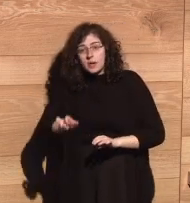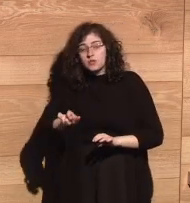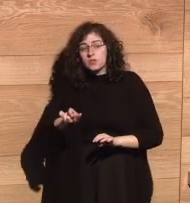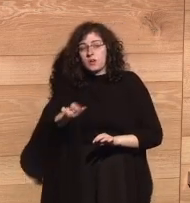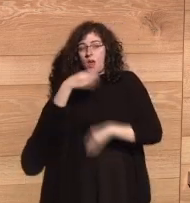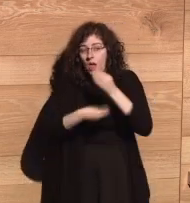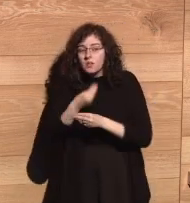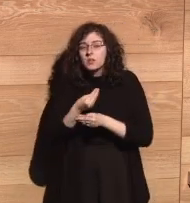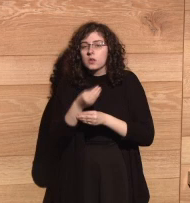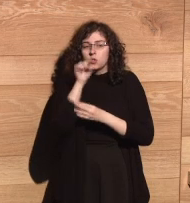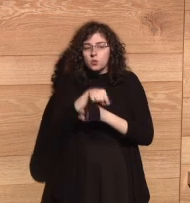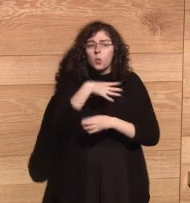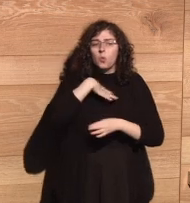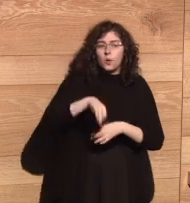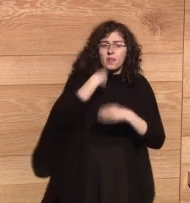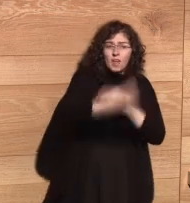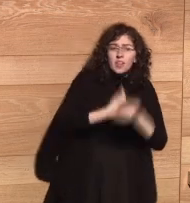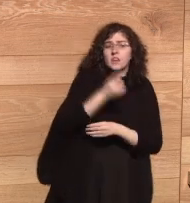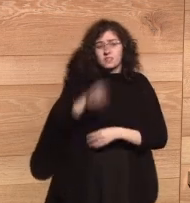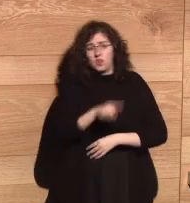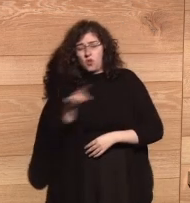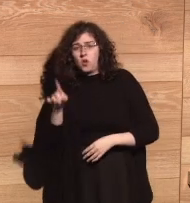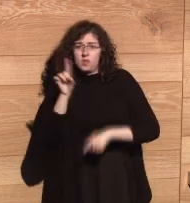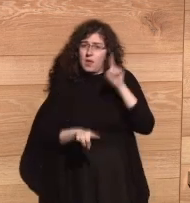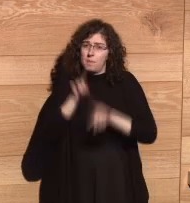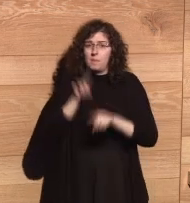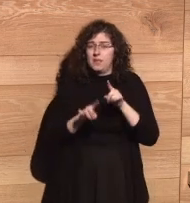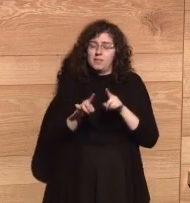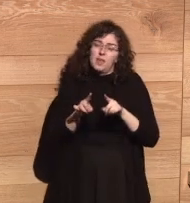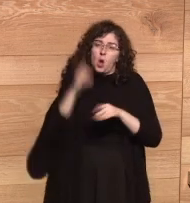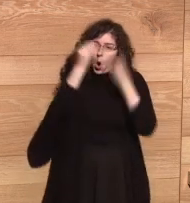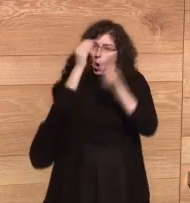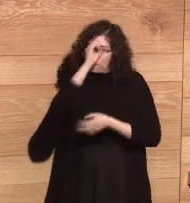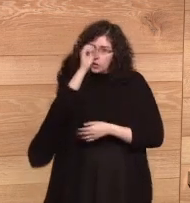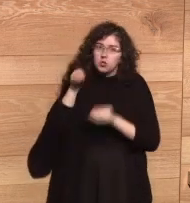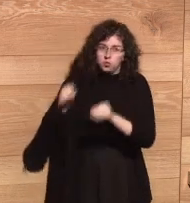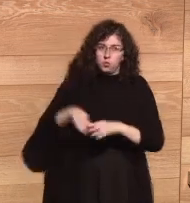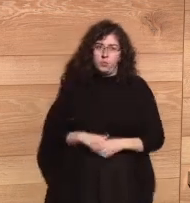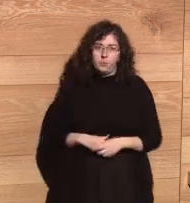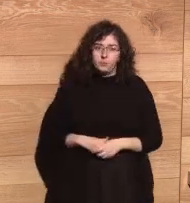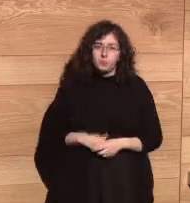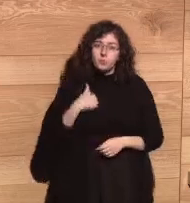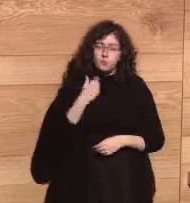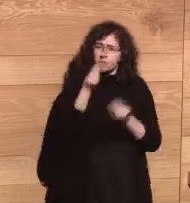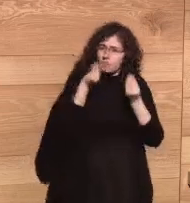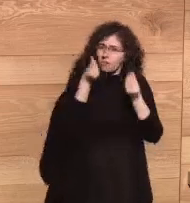respecto a qué puedes hacer o qué no puedes hacer según su criterio. Yo he notado que